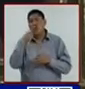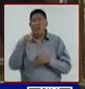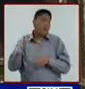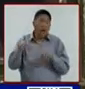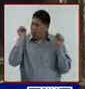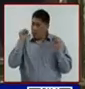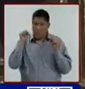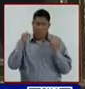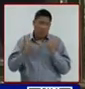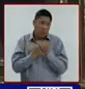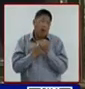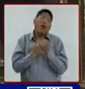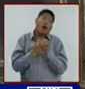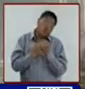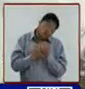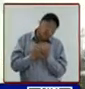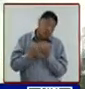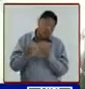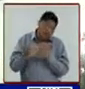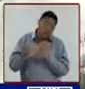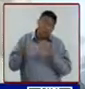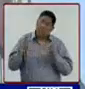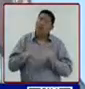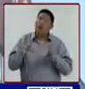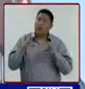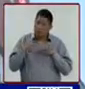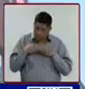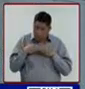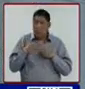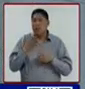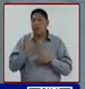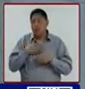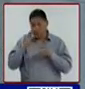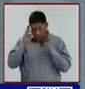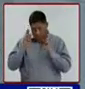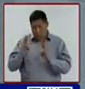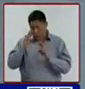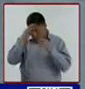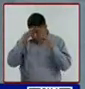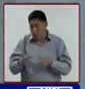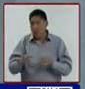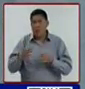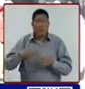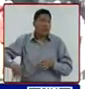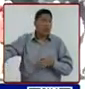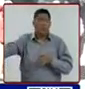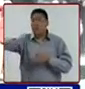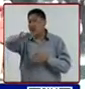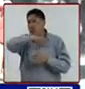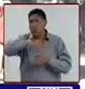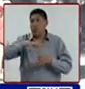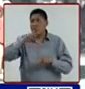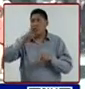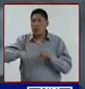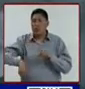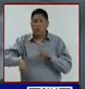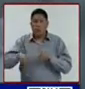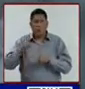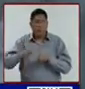dice vayamos a apoyar, entonces vamos a tener que acceder. Yo soy respetuoso de las decisiones de las mayorías. No puedo